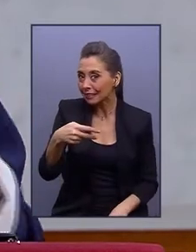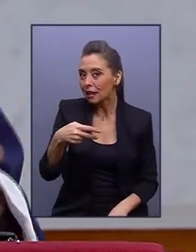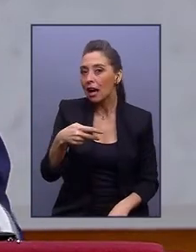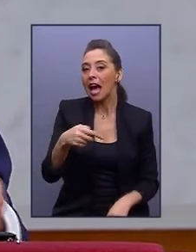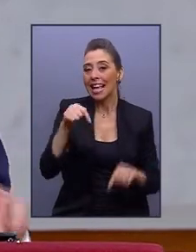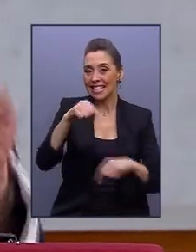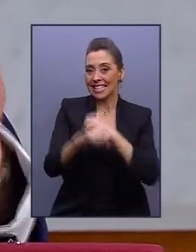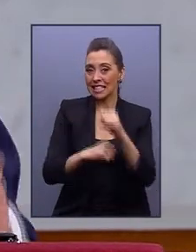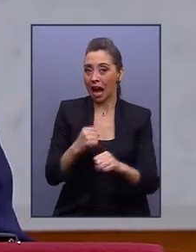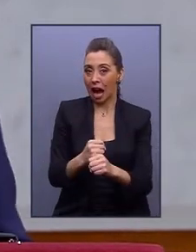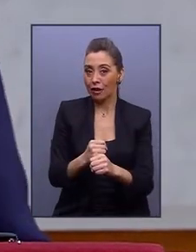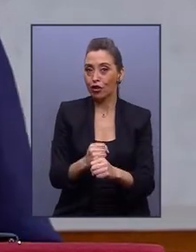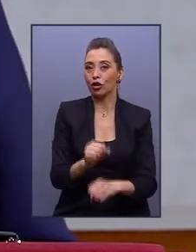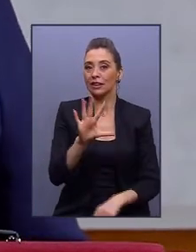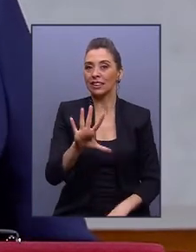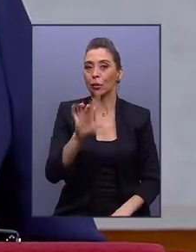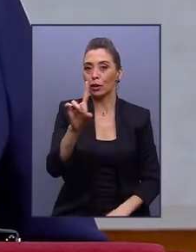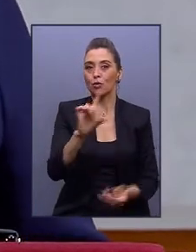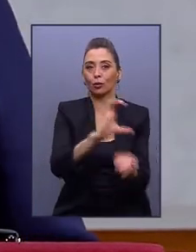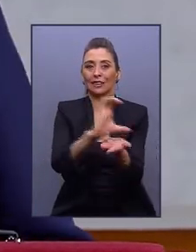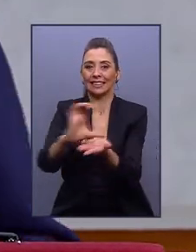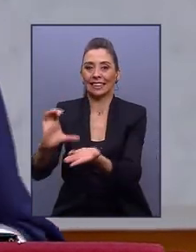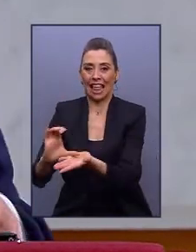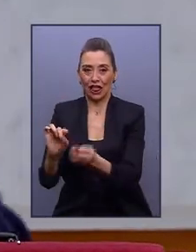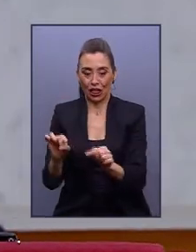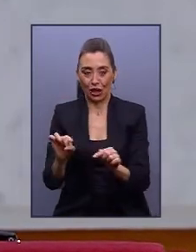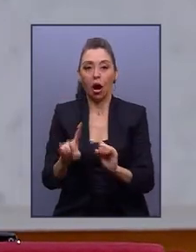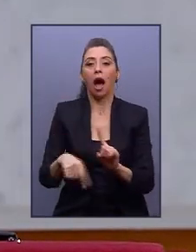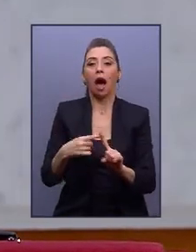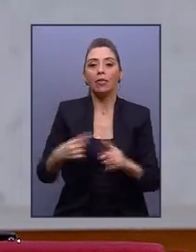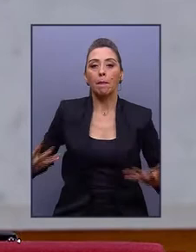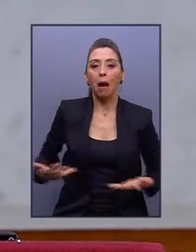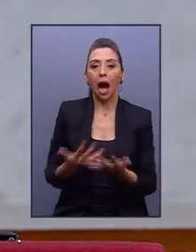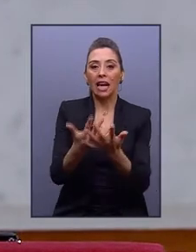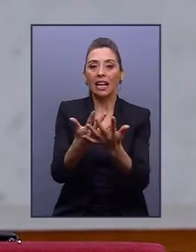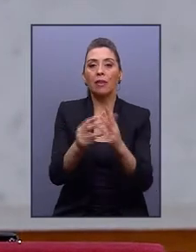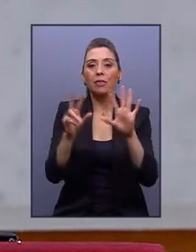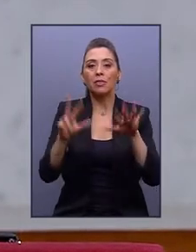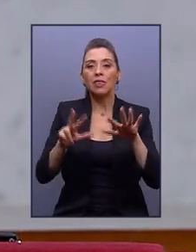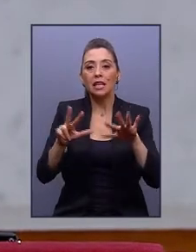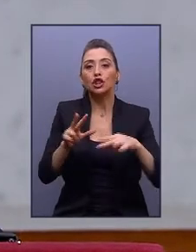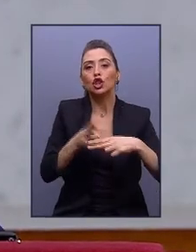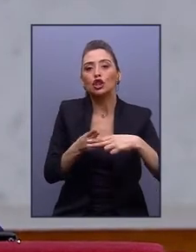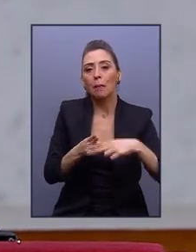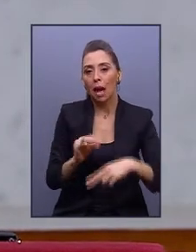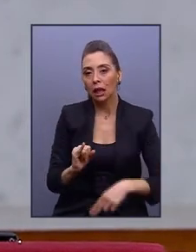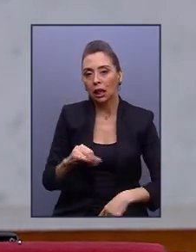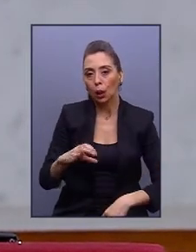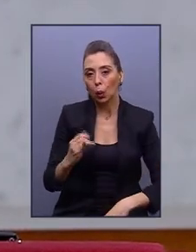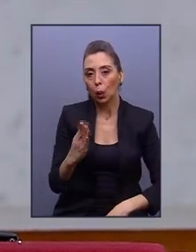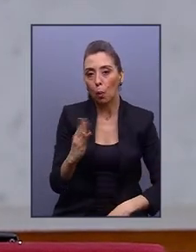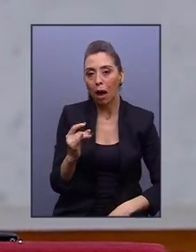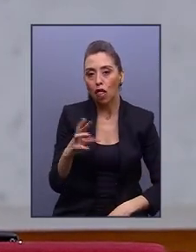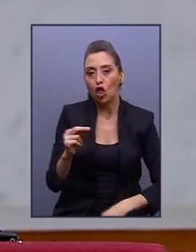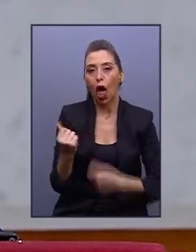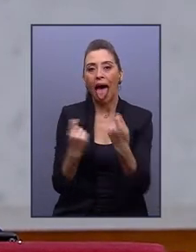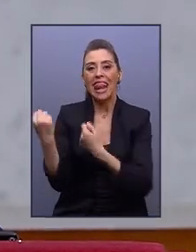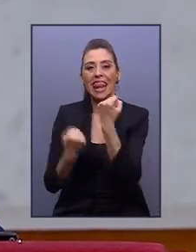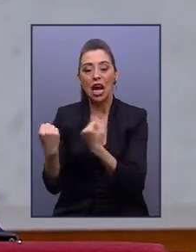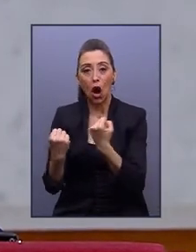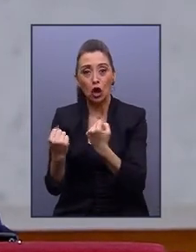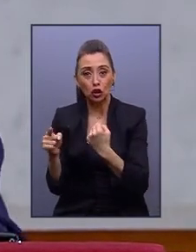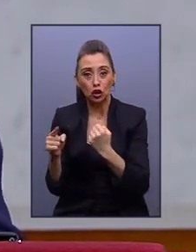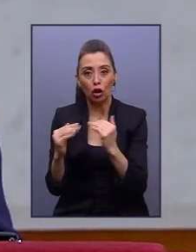que vamos a llegar este año a 51 centros. Pero además está la red de 18 incubadoras de negocios, que el año pasado consiguieron